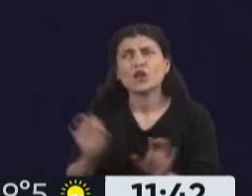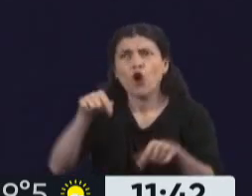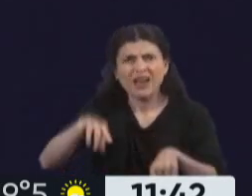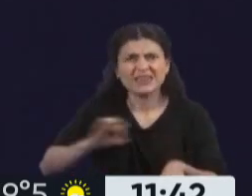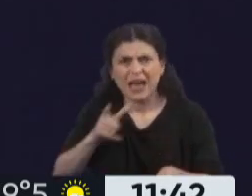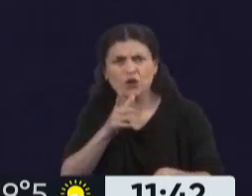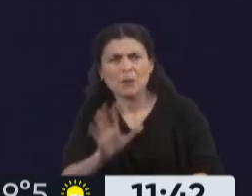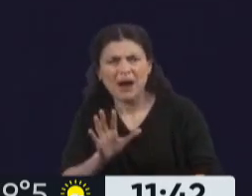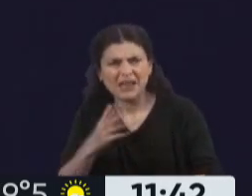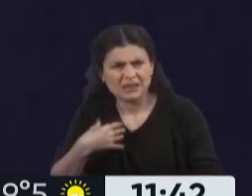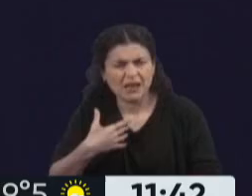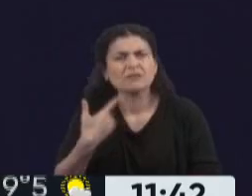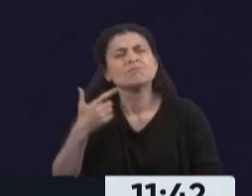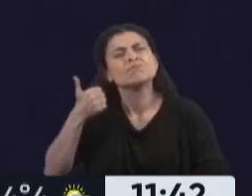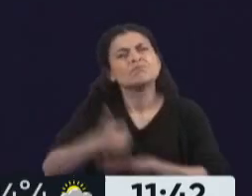dije